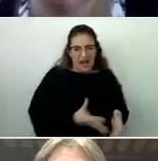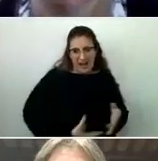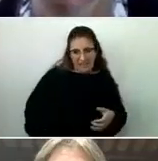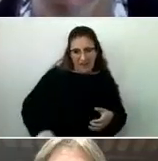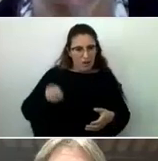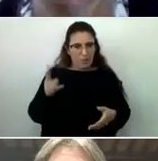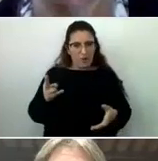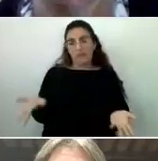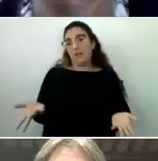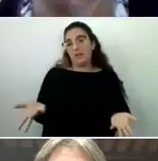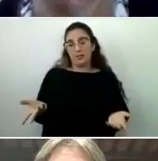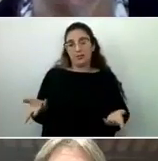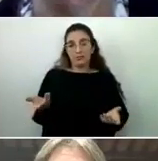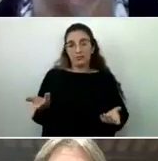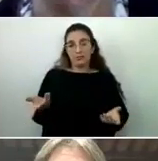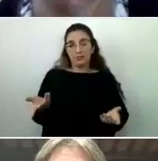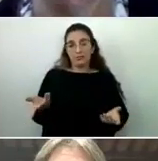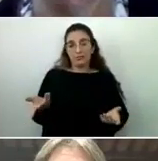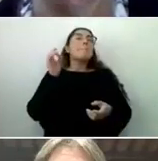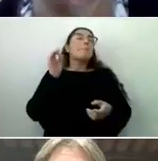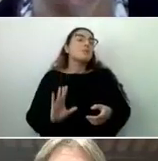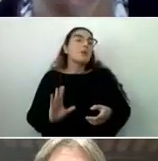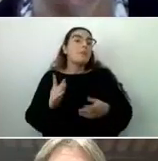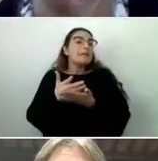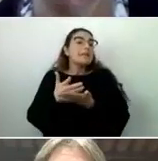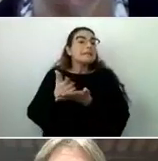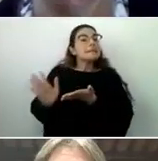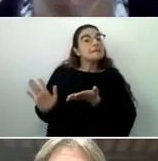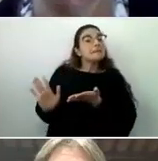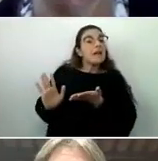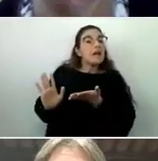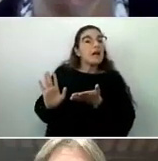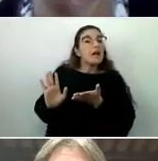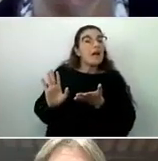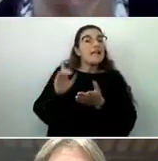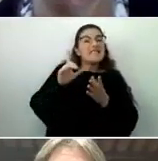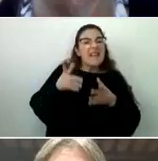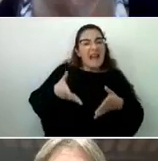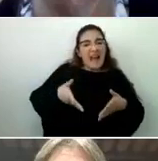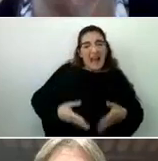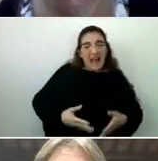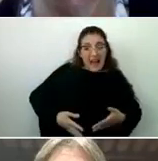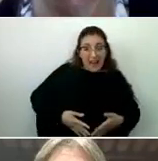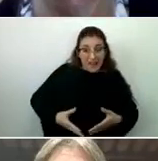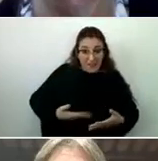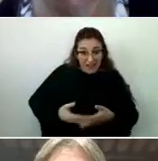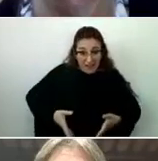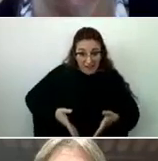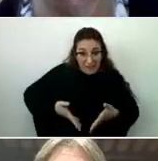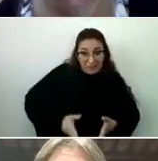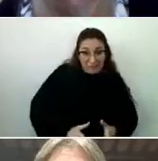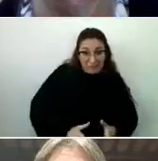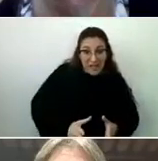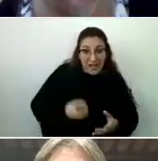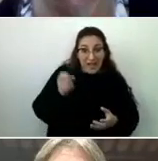se exceptúa de esa situación cuando la persona por nacer es una persona con discapacidad. Lo dejo como